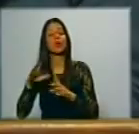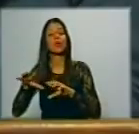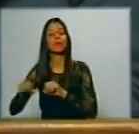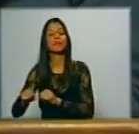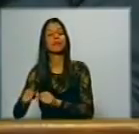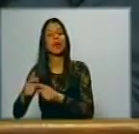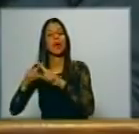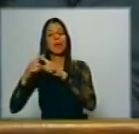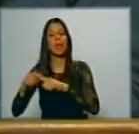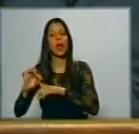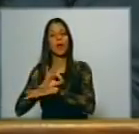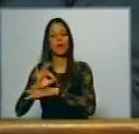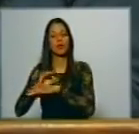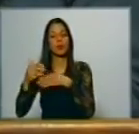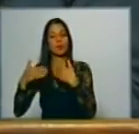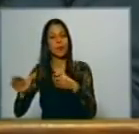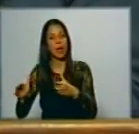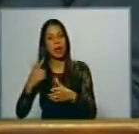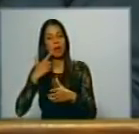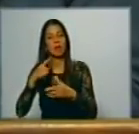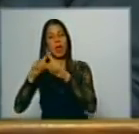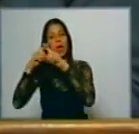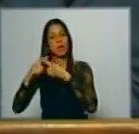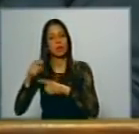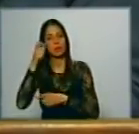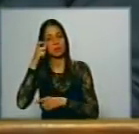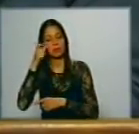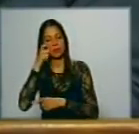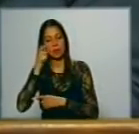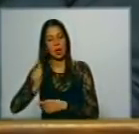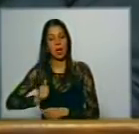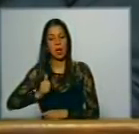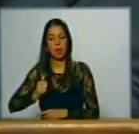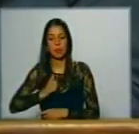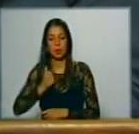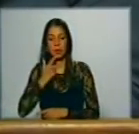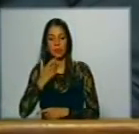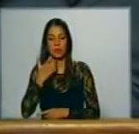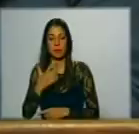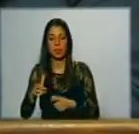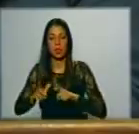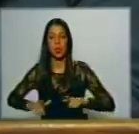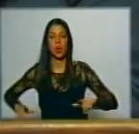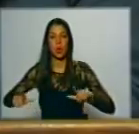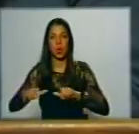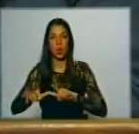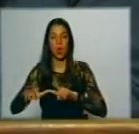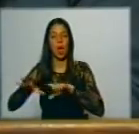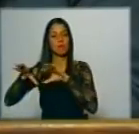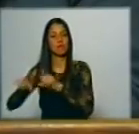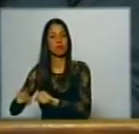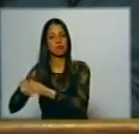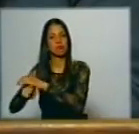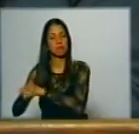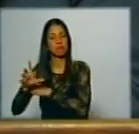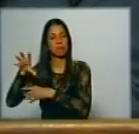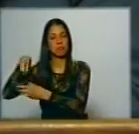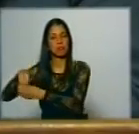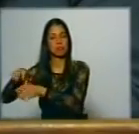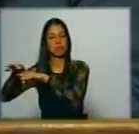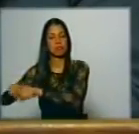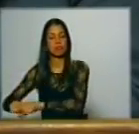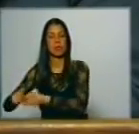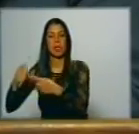en operatividad, administración y el aprovechamiento del establecimiento, local,